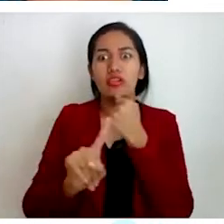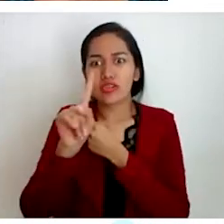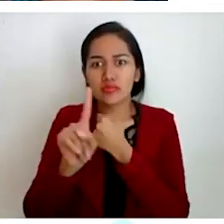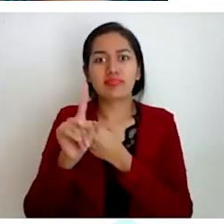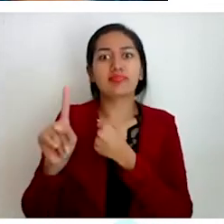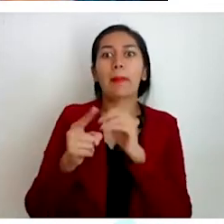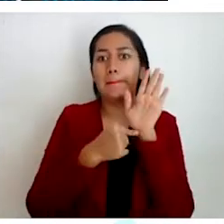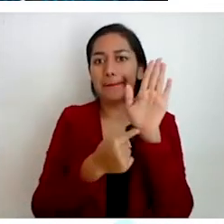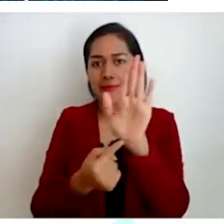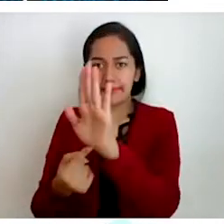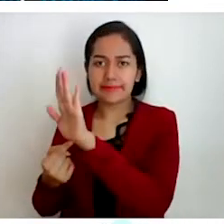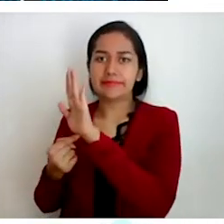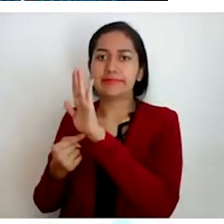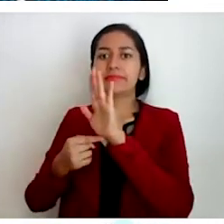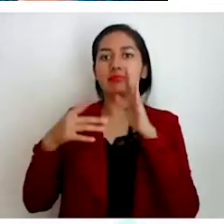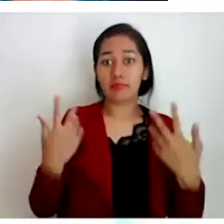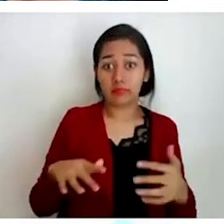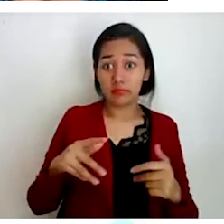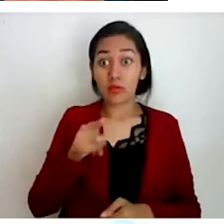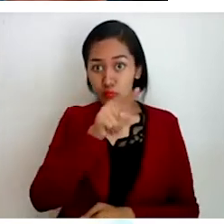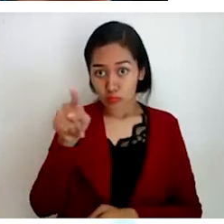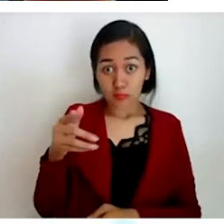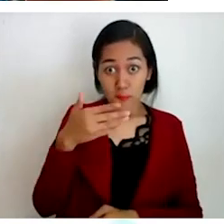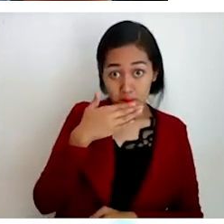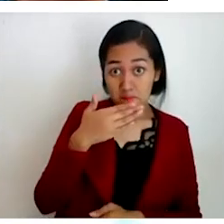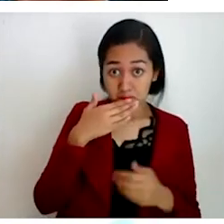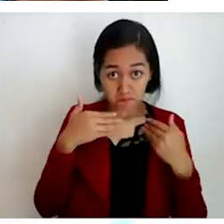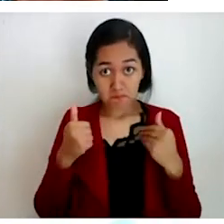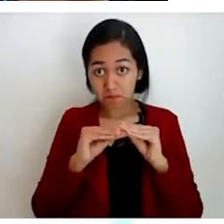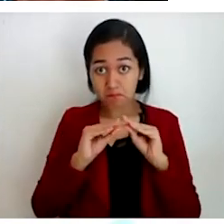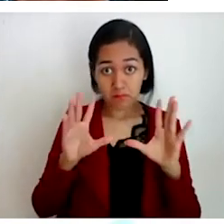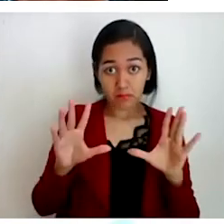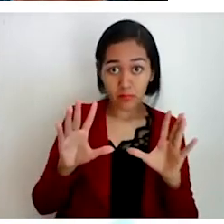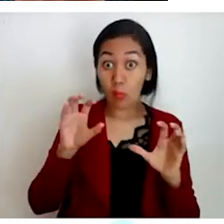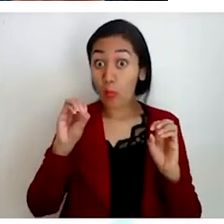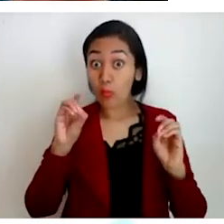esto queda claro o si hay alguna otra duda sobre estas respuestas.